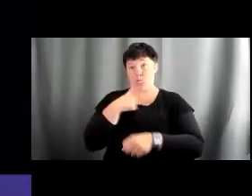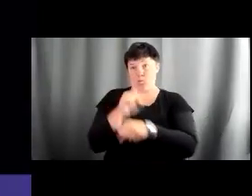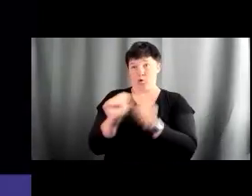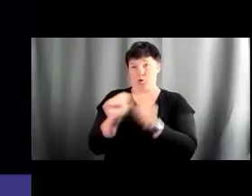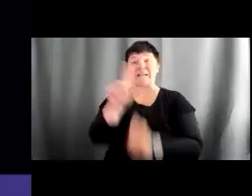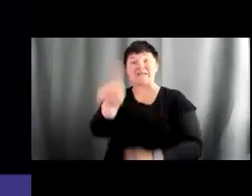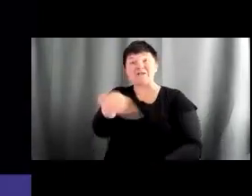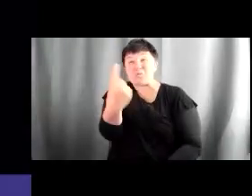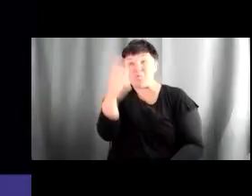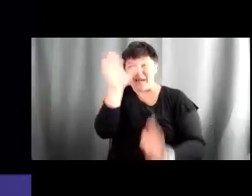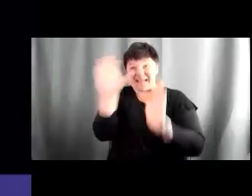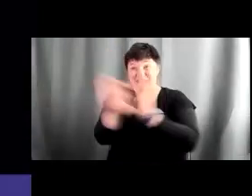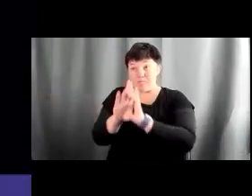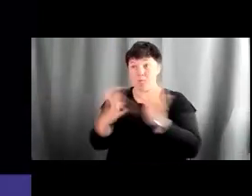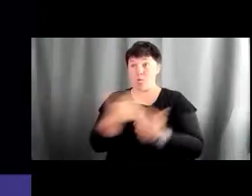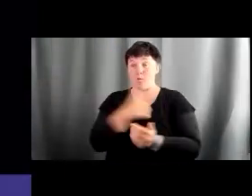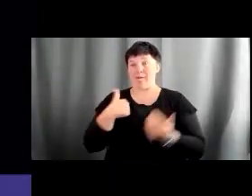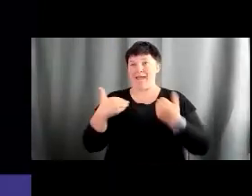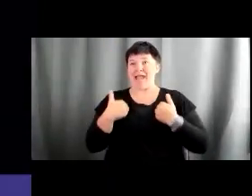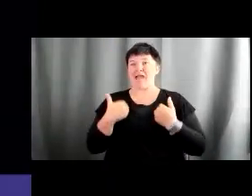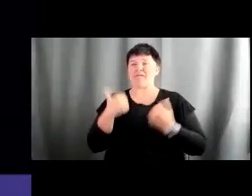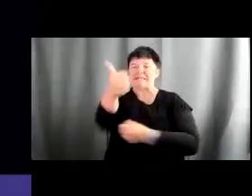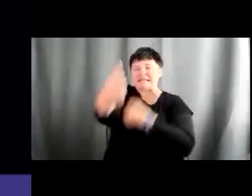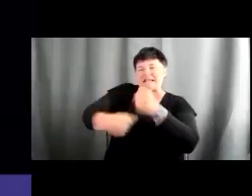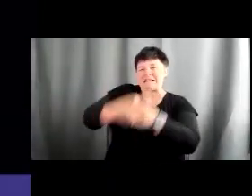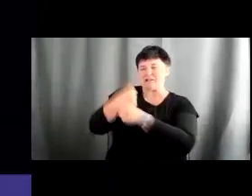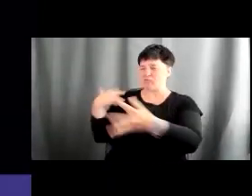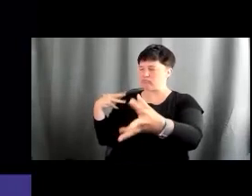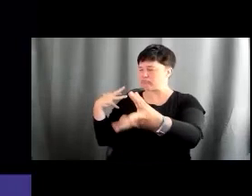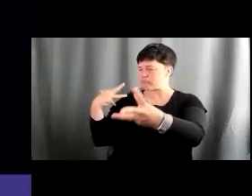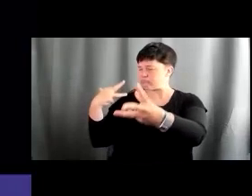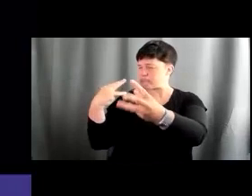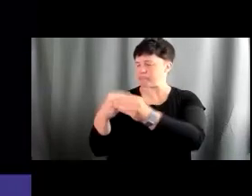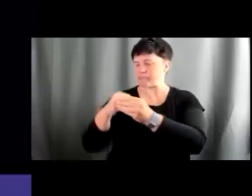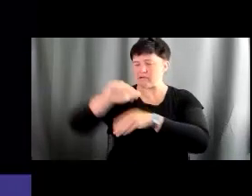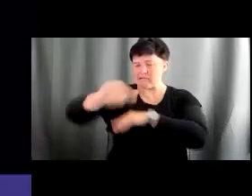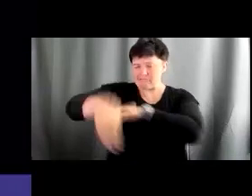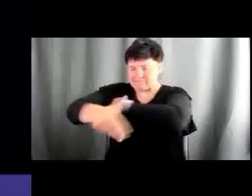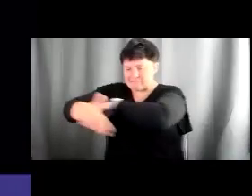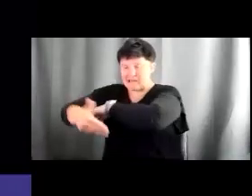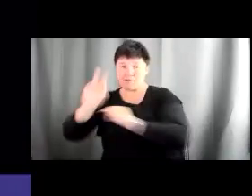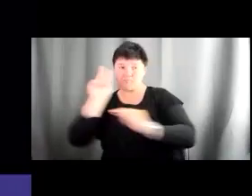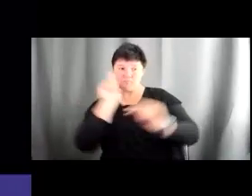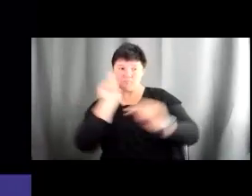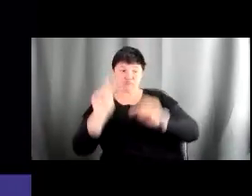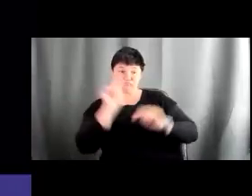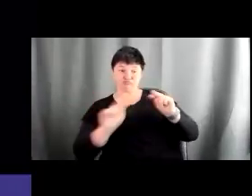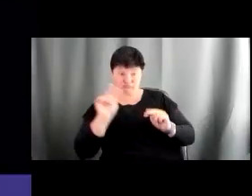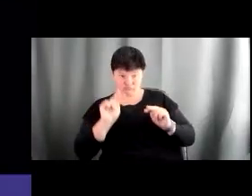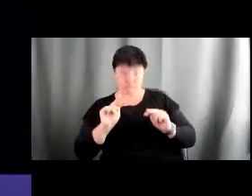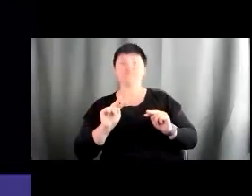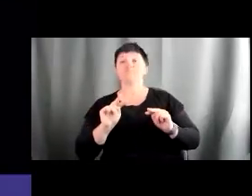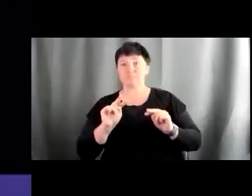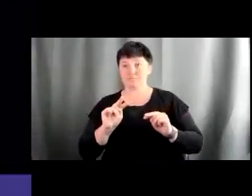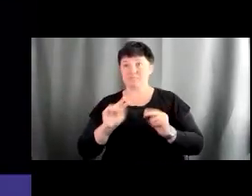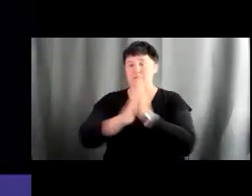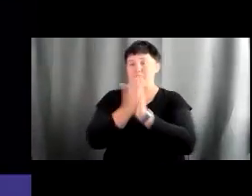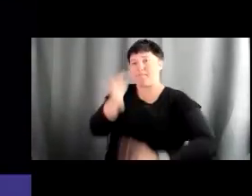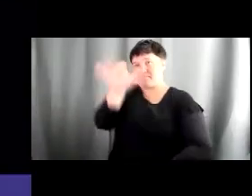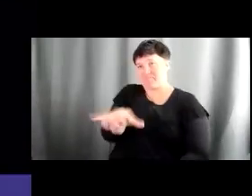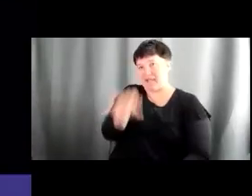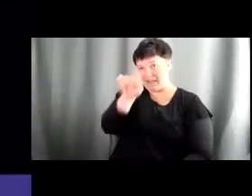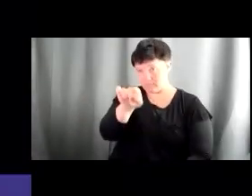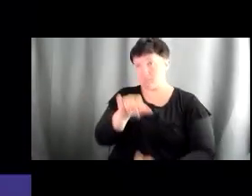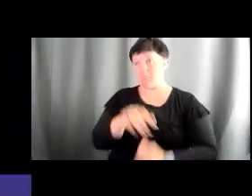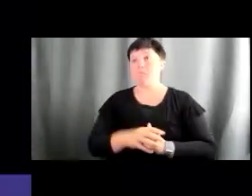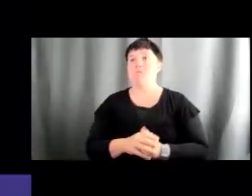solo una imagen, pero lo que tenemos son 10 años de observaciones nocturnas, así que se han invertido 10 años de datos en esto, por lo que son